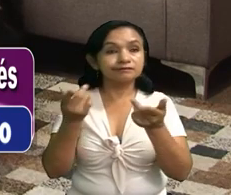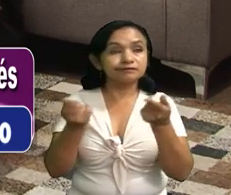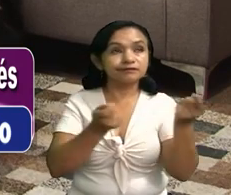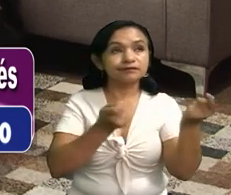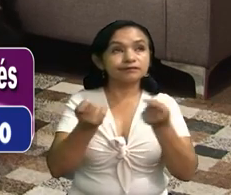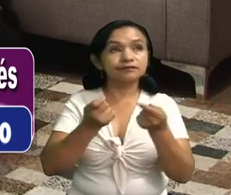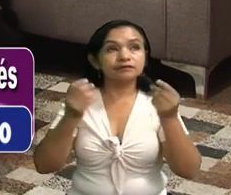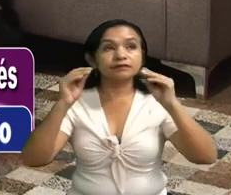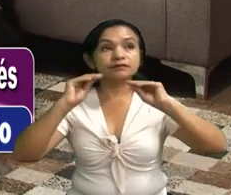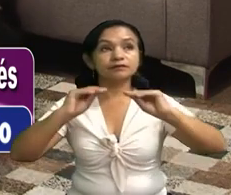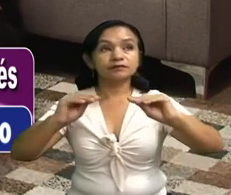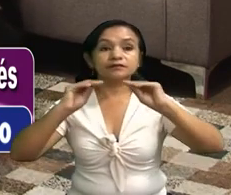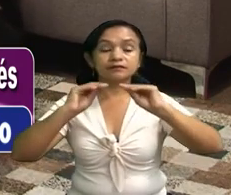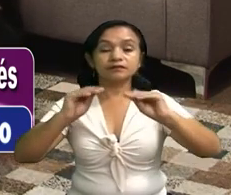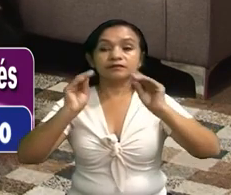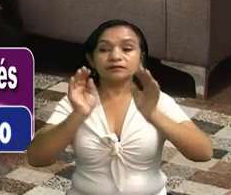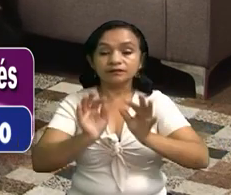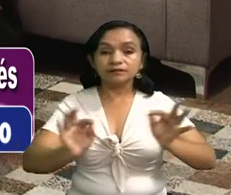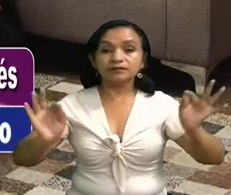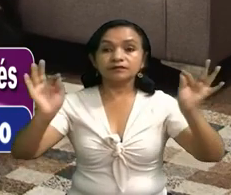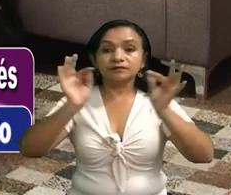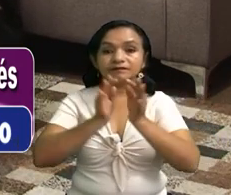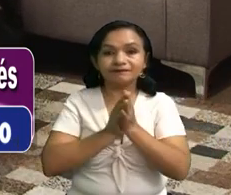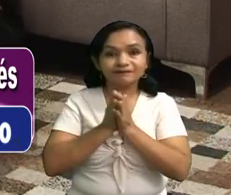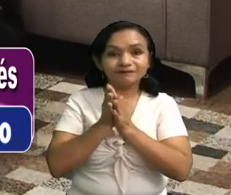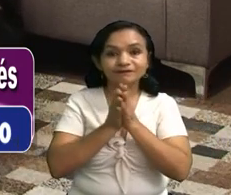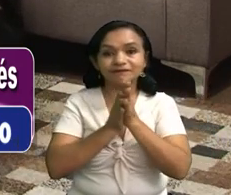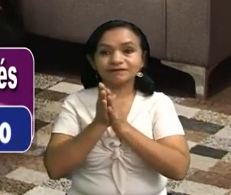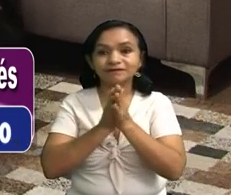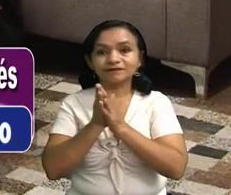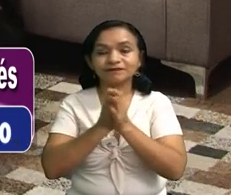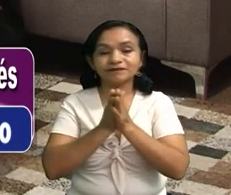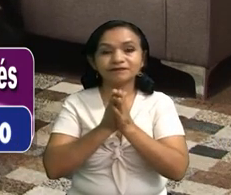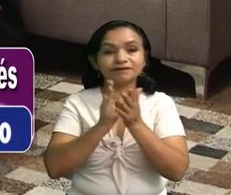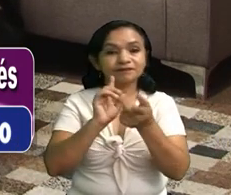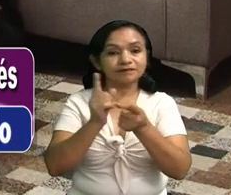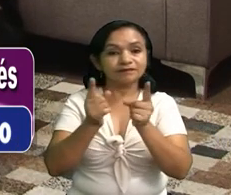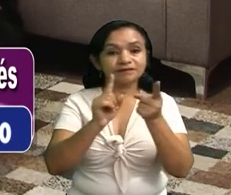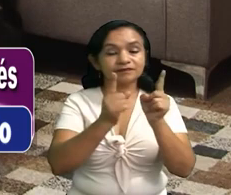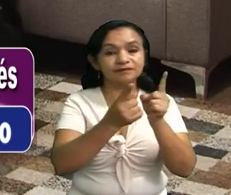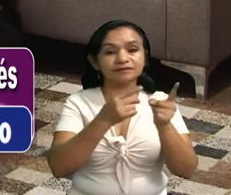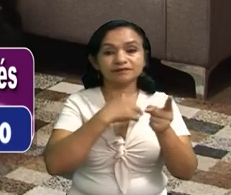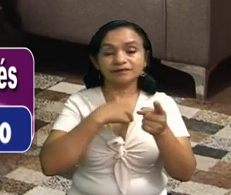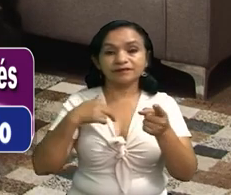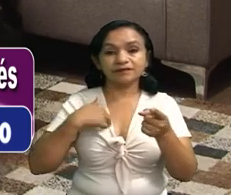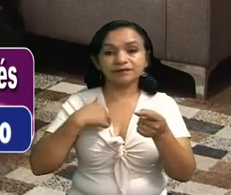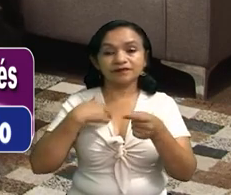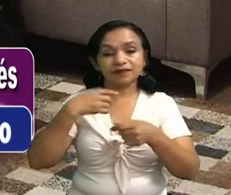por eso la educación es muy interesante y muy apasionante, porque es muy dinámico todo lo que se viene haciendo cada día